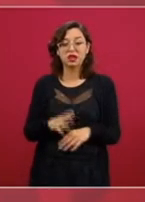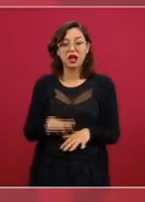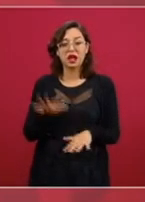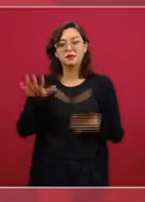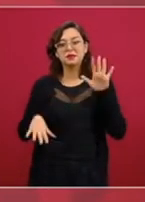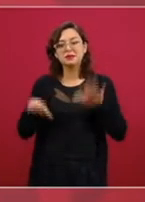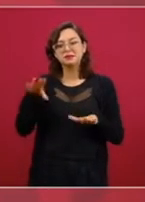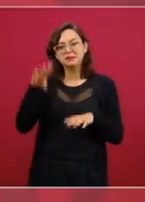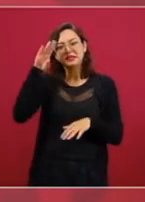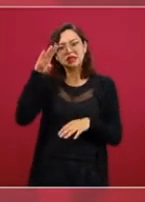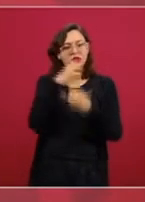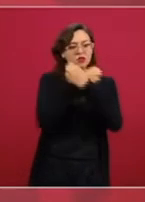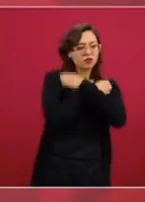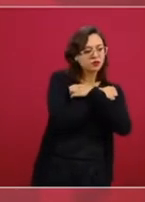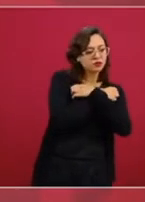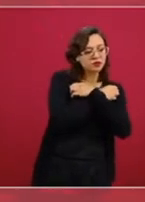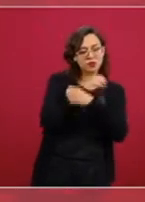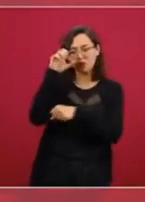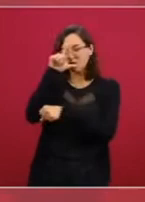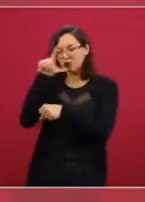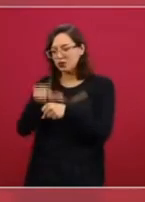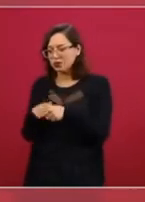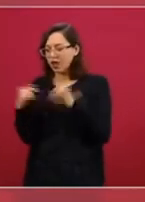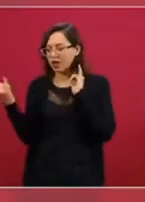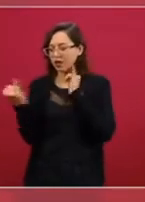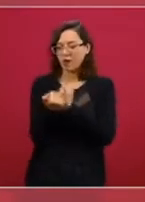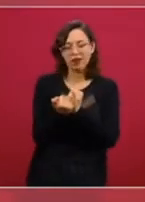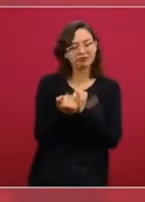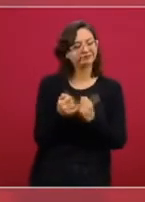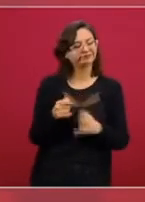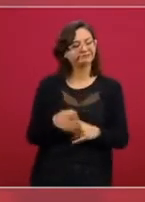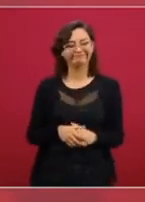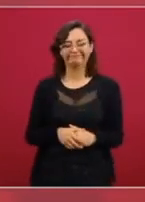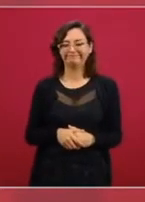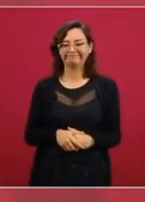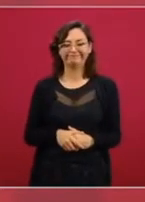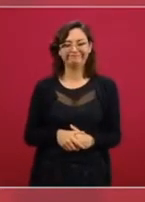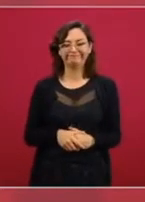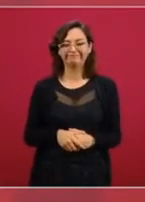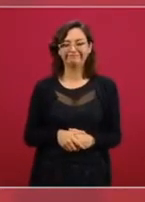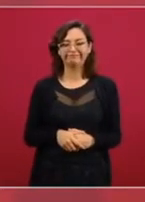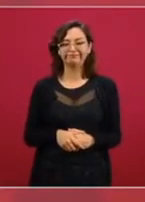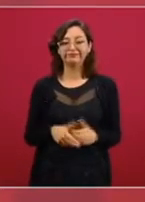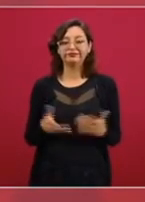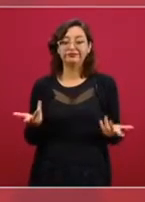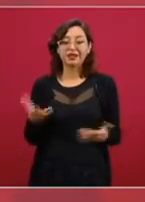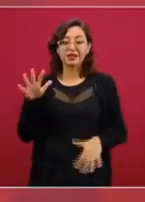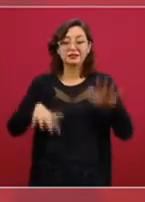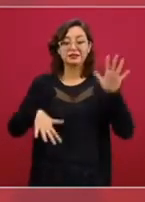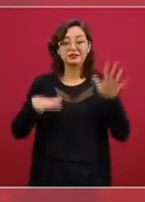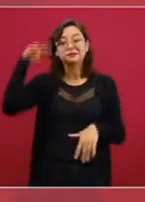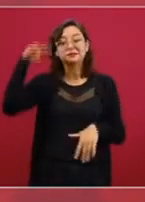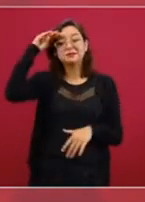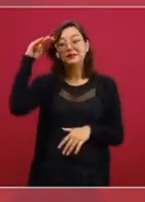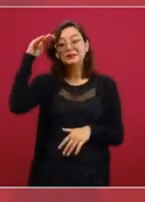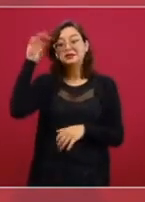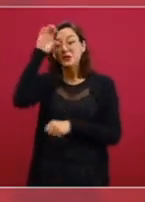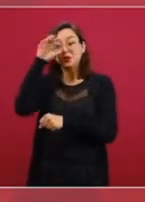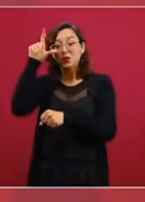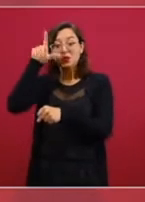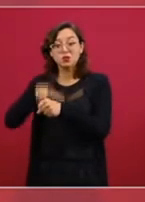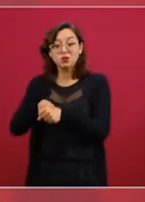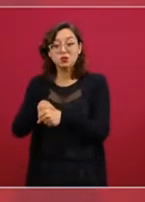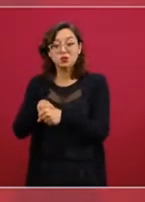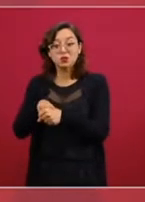educación con cultura y se piensa que la cultura